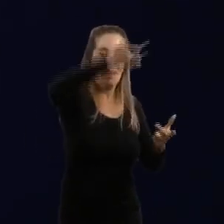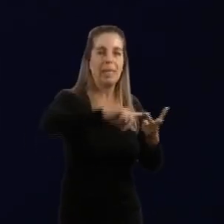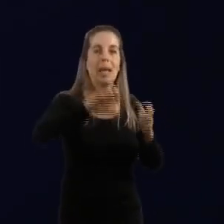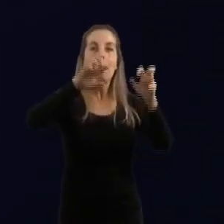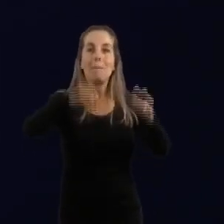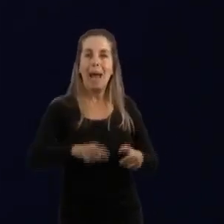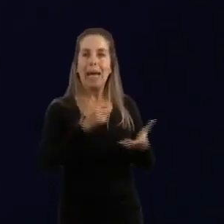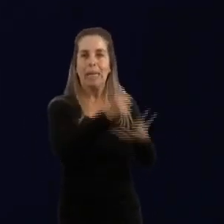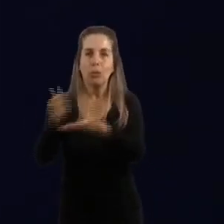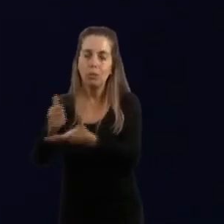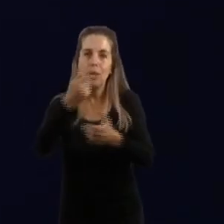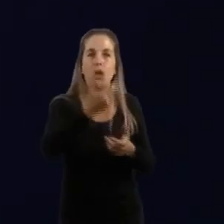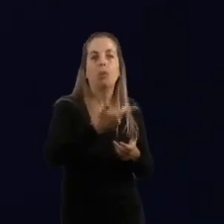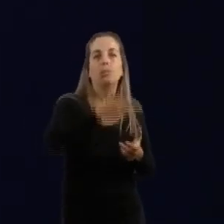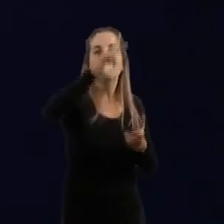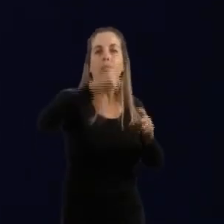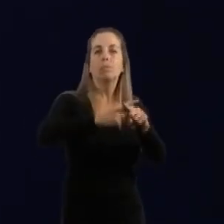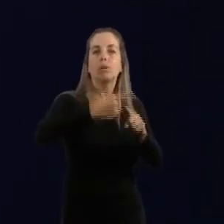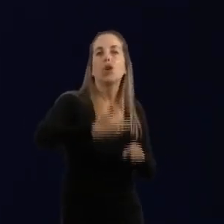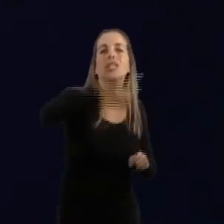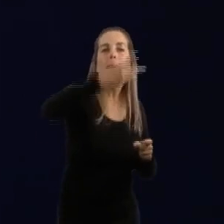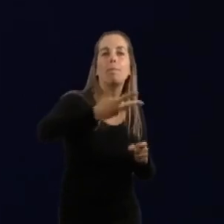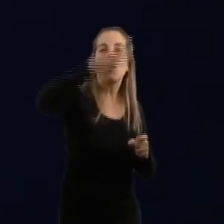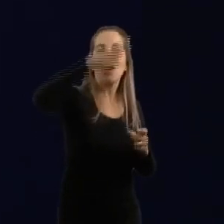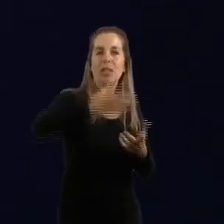veces, por qué